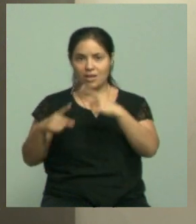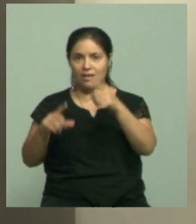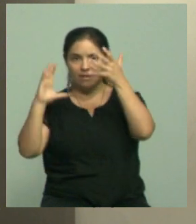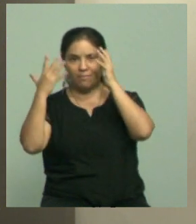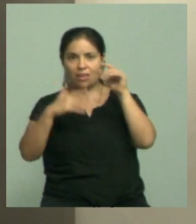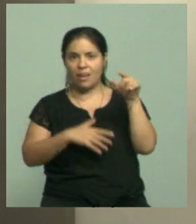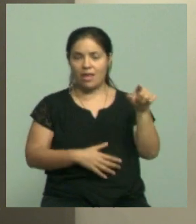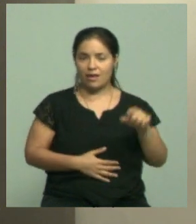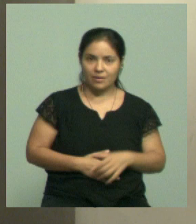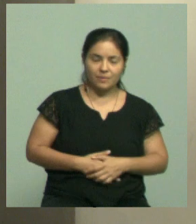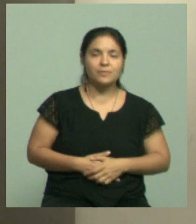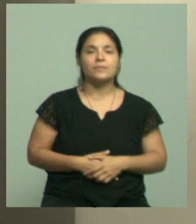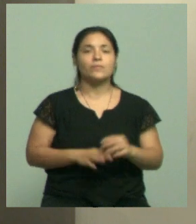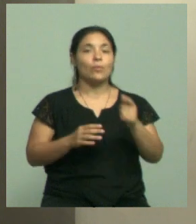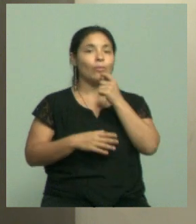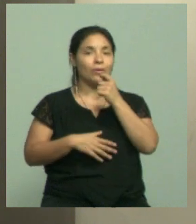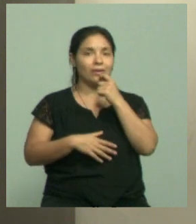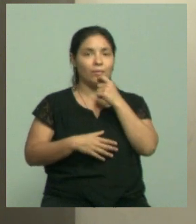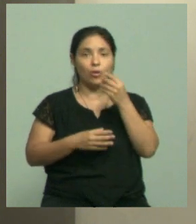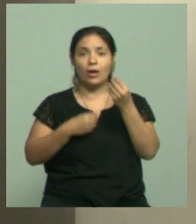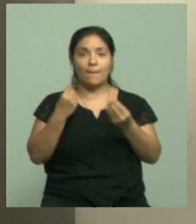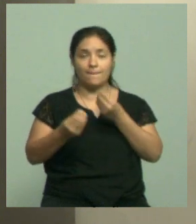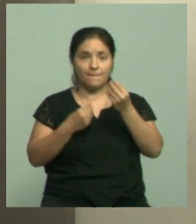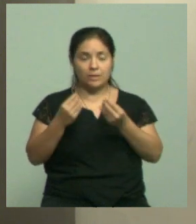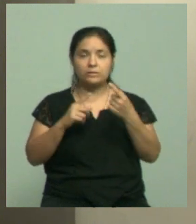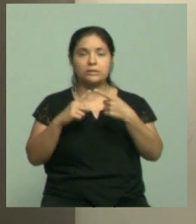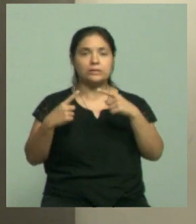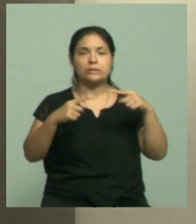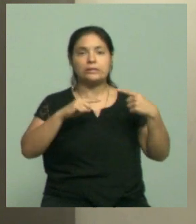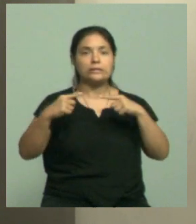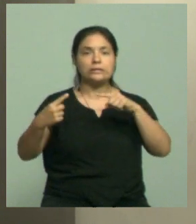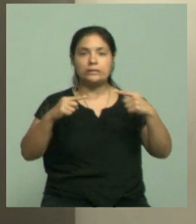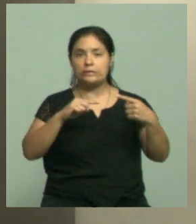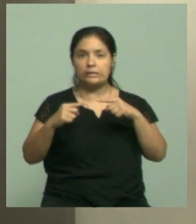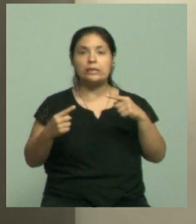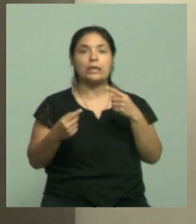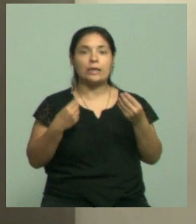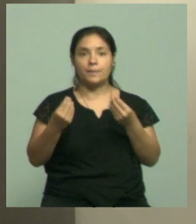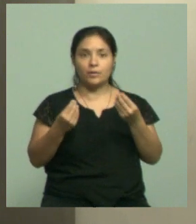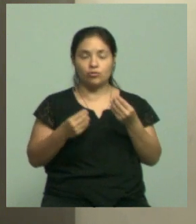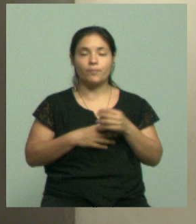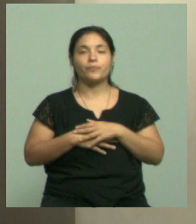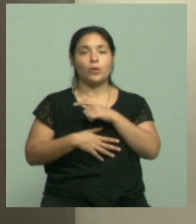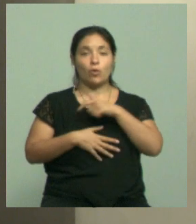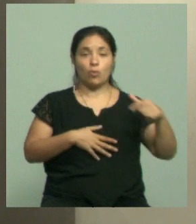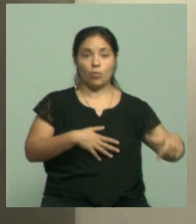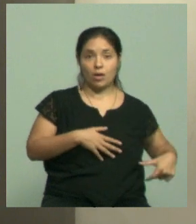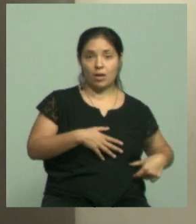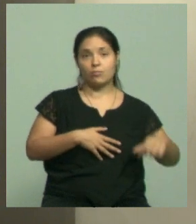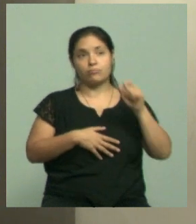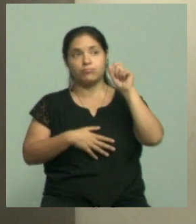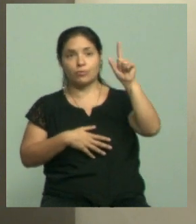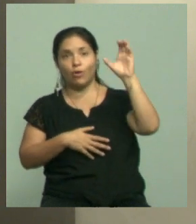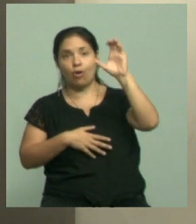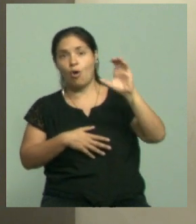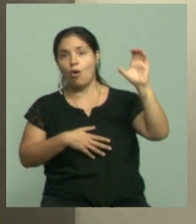ello tiene que ver con el hecho de lo que pasó, las tensiones, o por lo menos la escalada en la tensión entre nuestro gobierno y el gobierno colombiano,